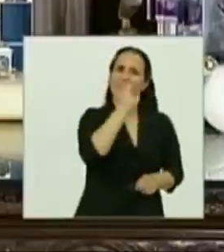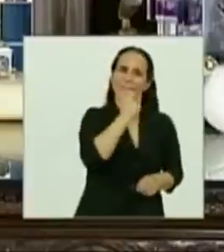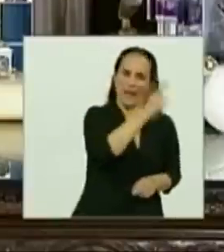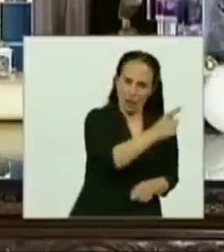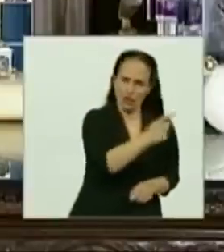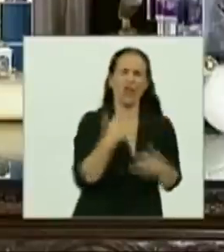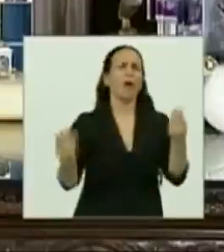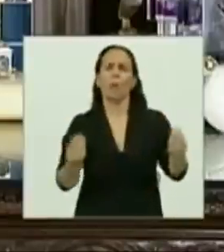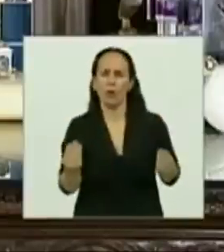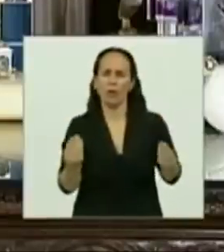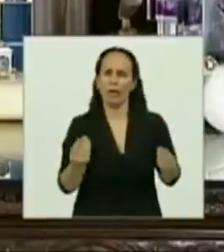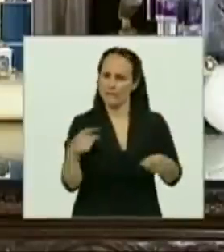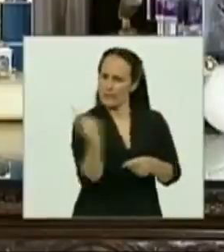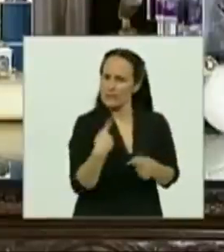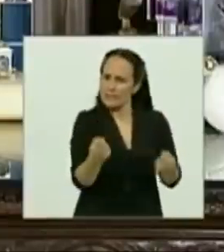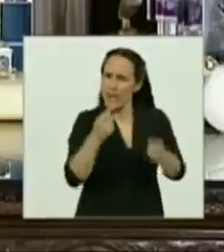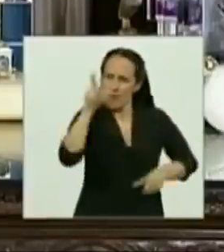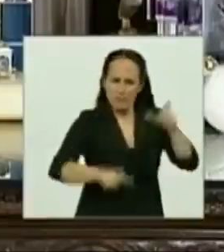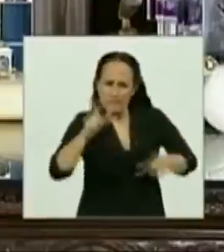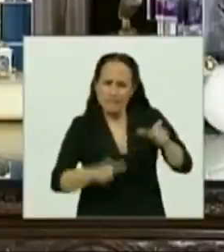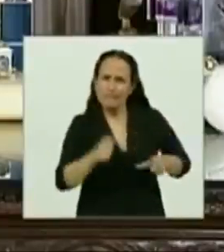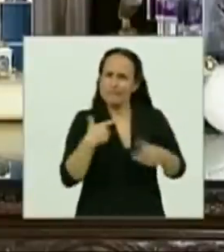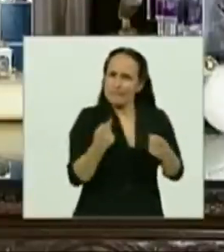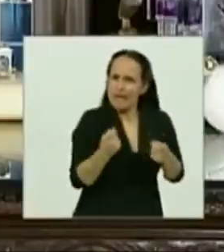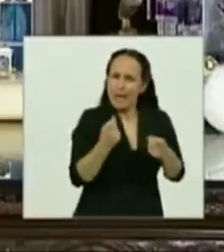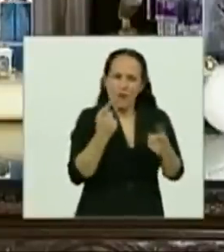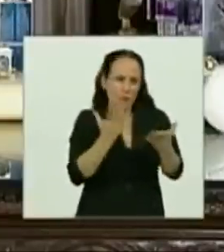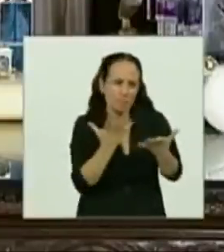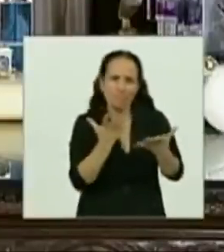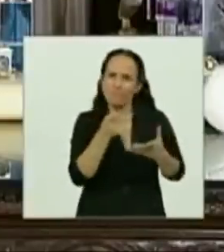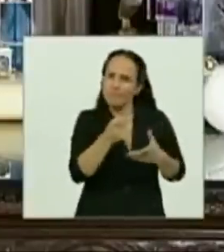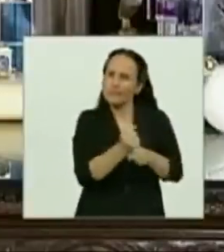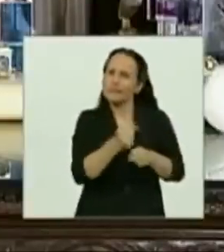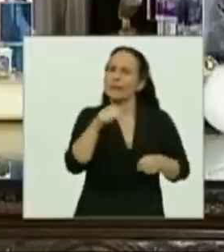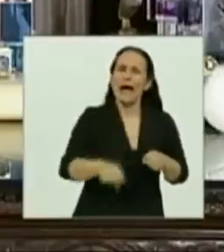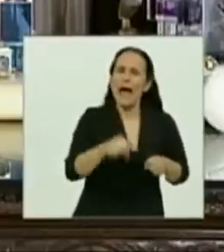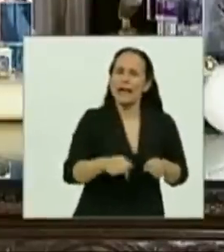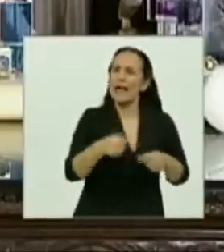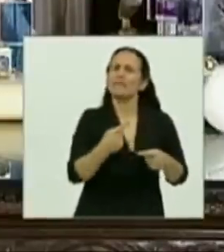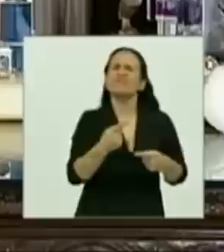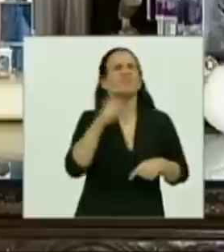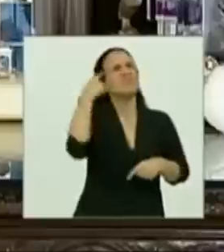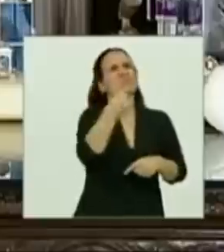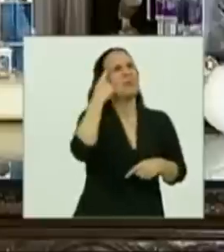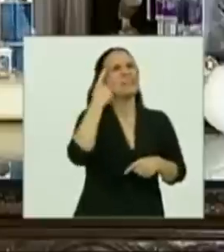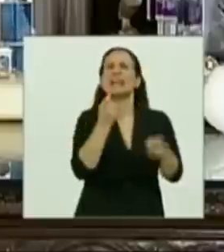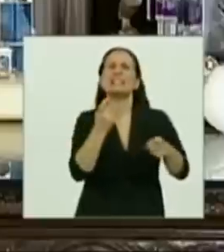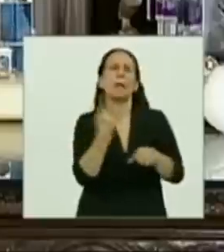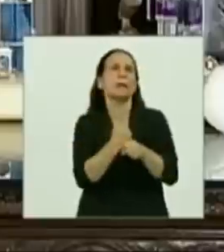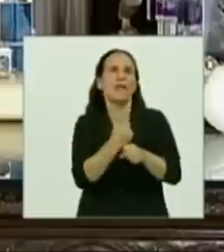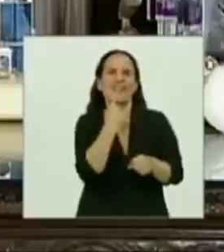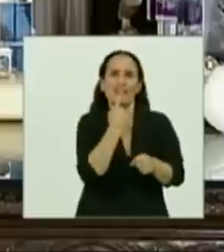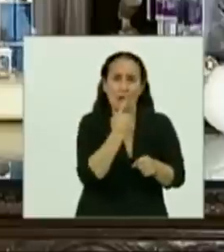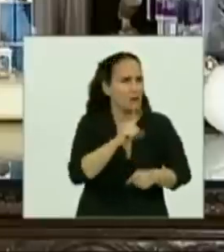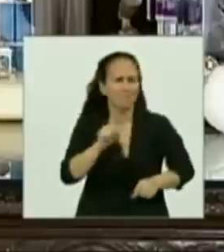Necesitamos insumos, necesitamos materia prima. Y la materia prima acá no solamente son los fierros, la principal